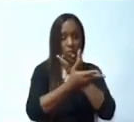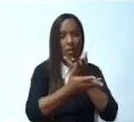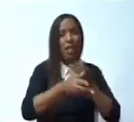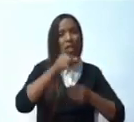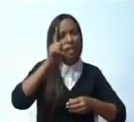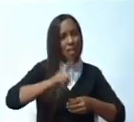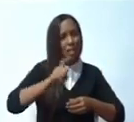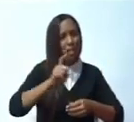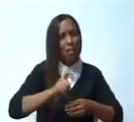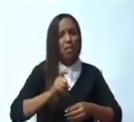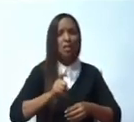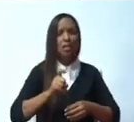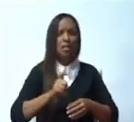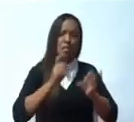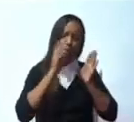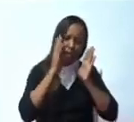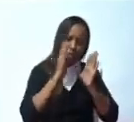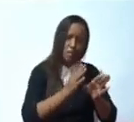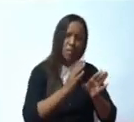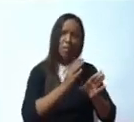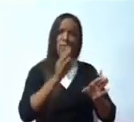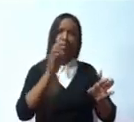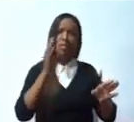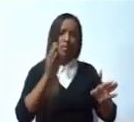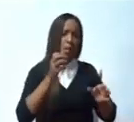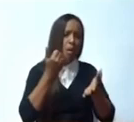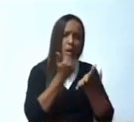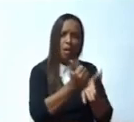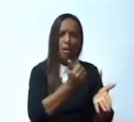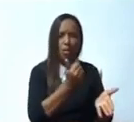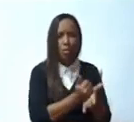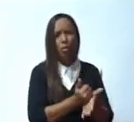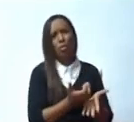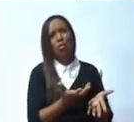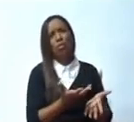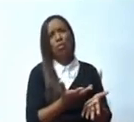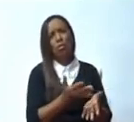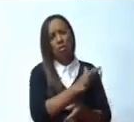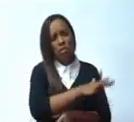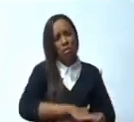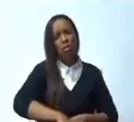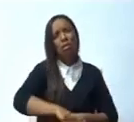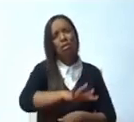que colapsó y que comunica a toda la zona turística y varias comunidades